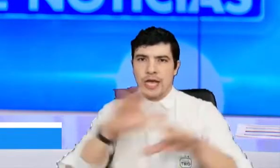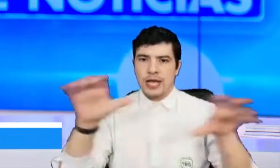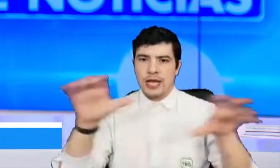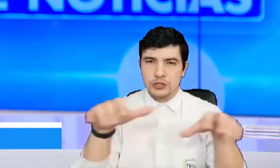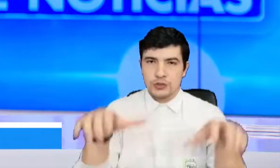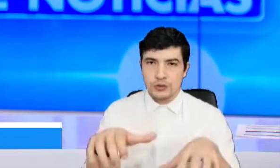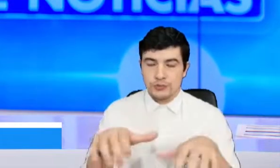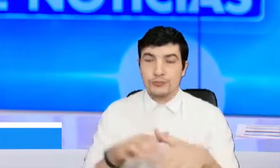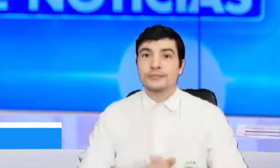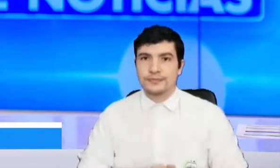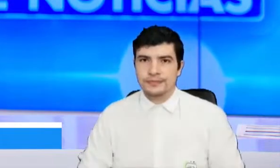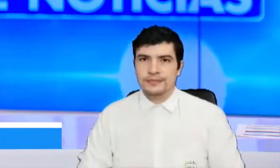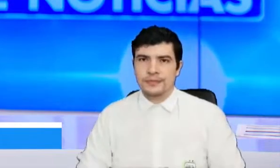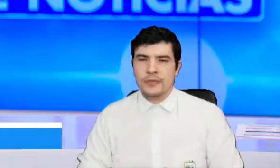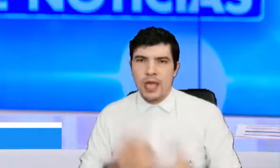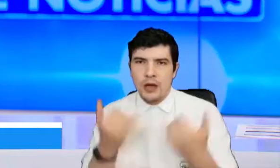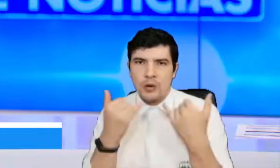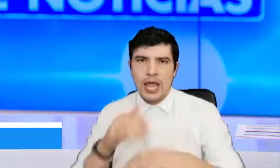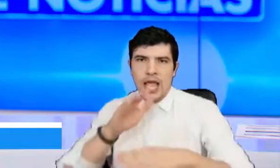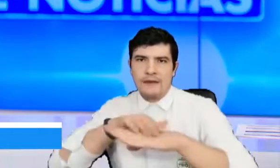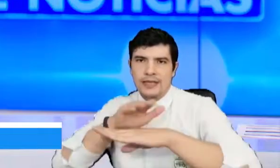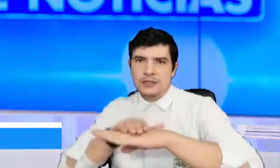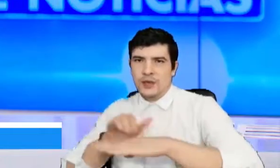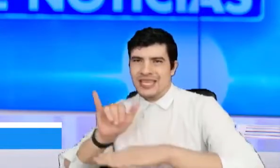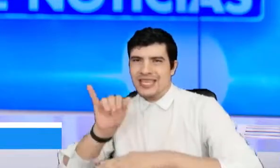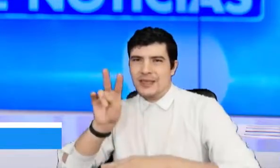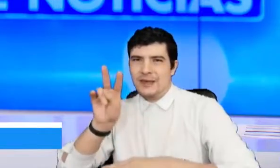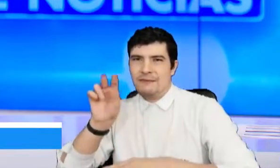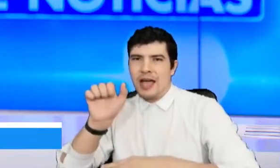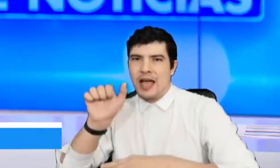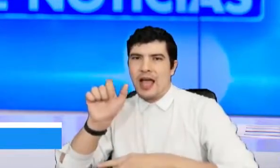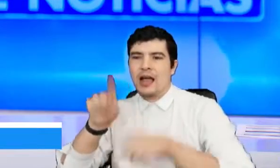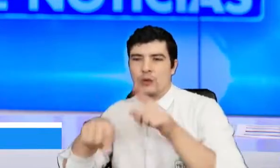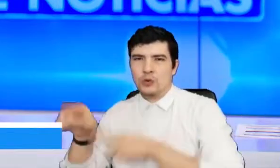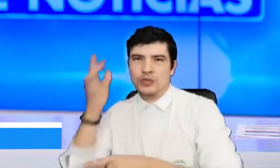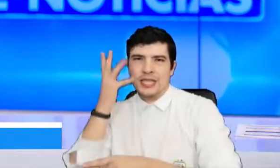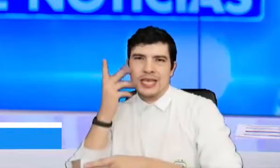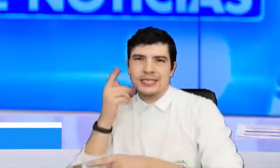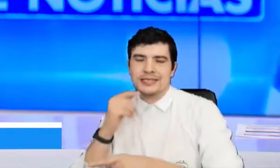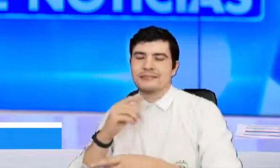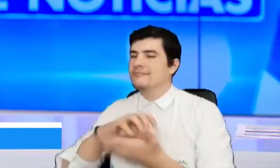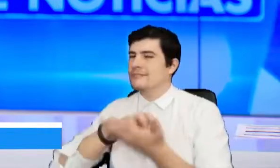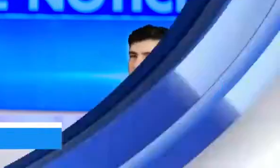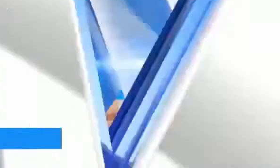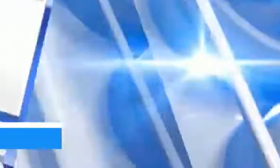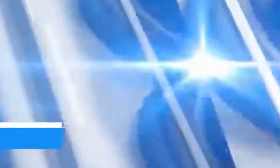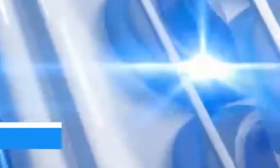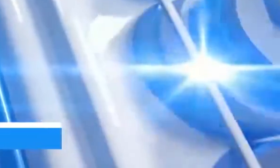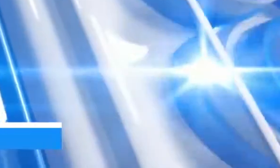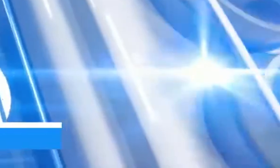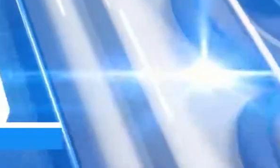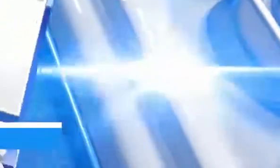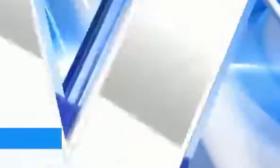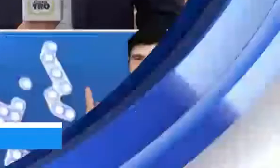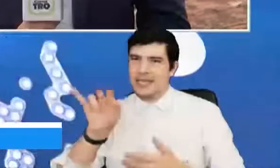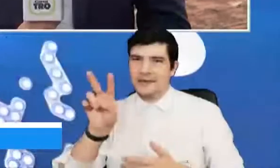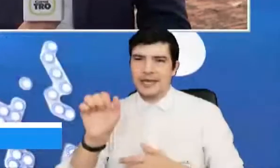los días sin IVA, por eso a esta hora le preguntamos a Cristian Correa cuáles serán esos 3 días sin IVA. Cristian.